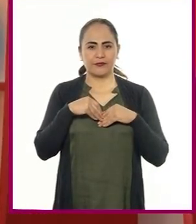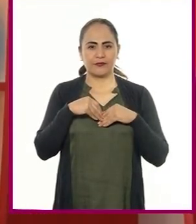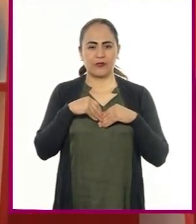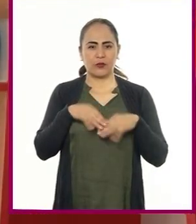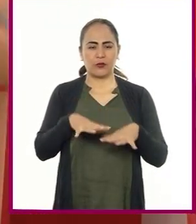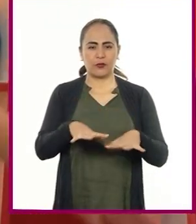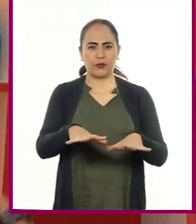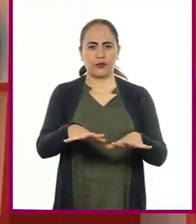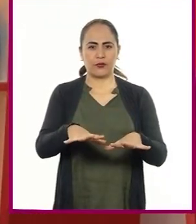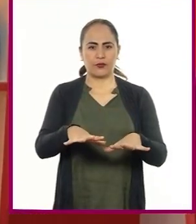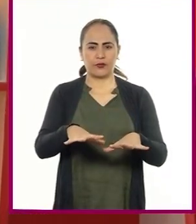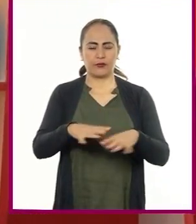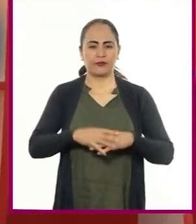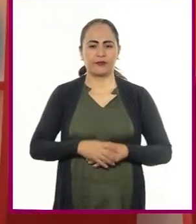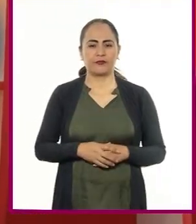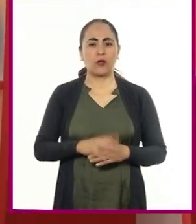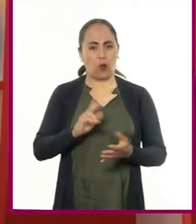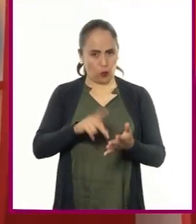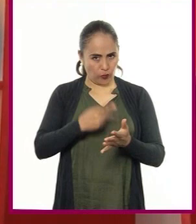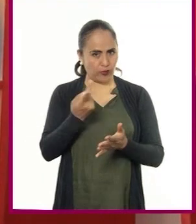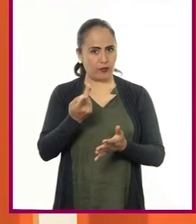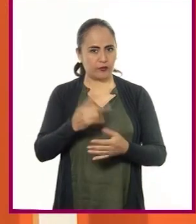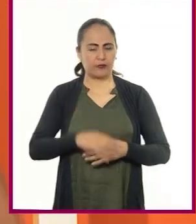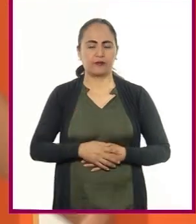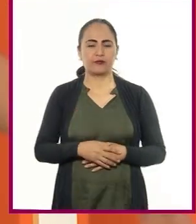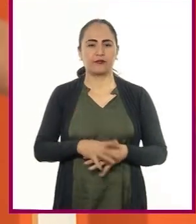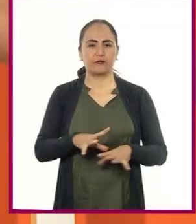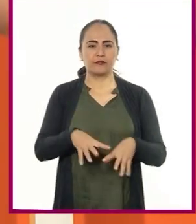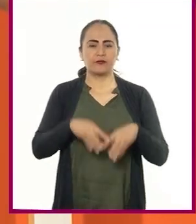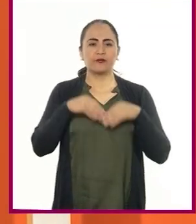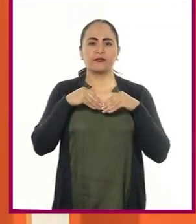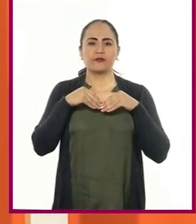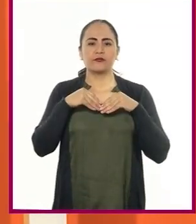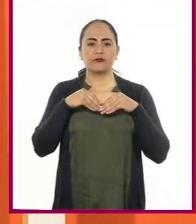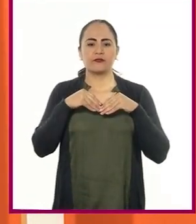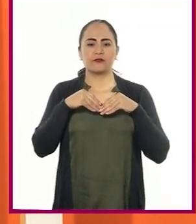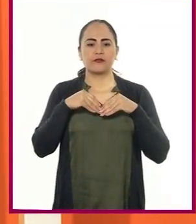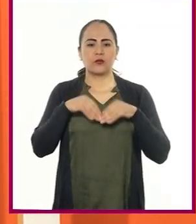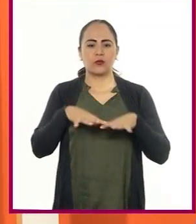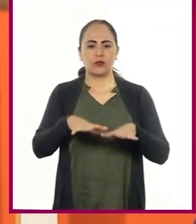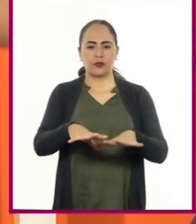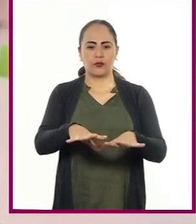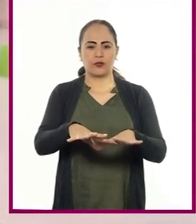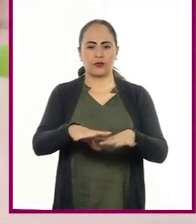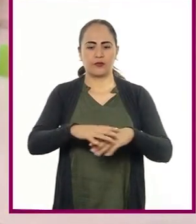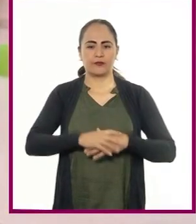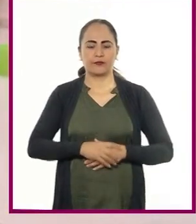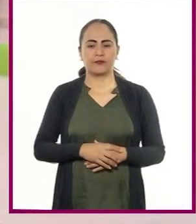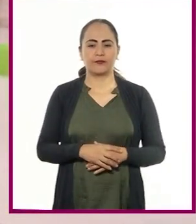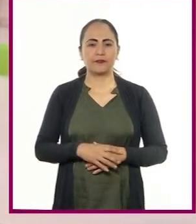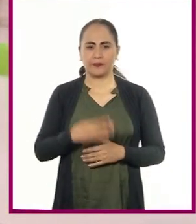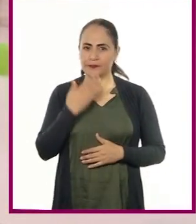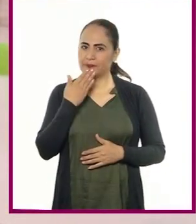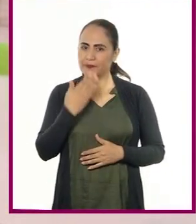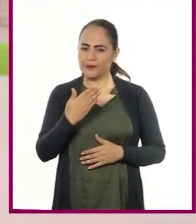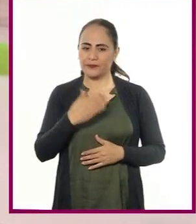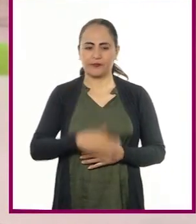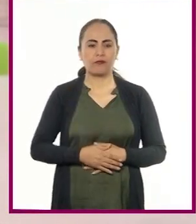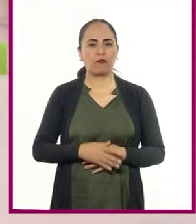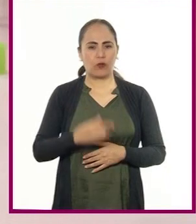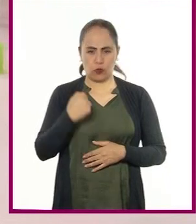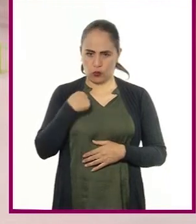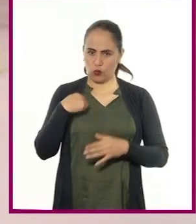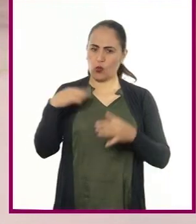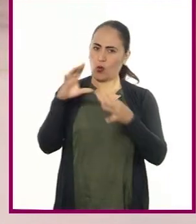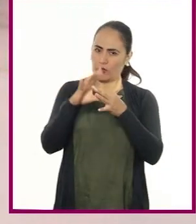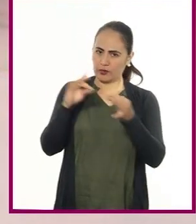y exhalo. Una vez más, inhalo y exhalo. Muy bien, les voy explicando en